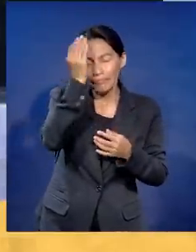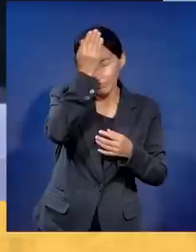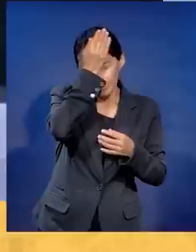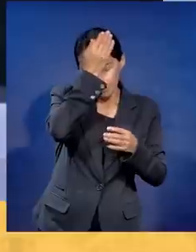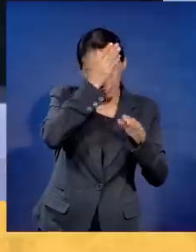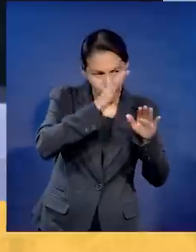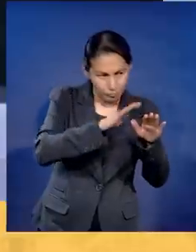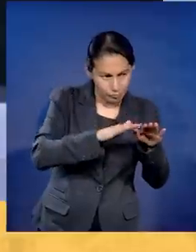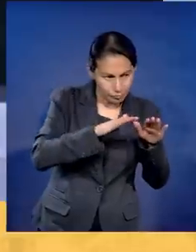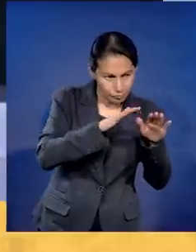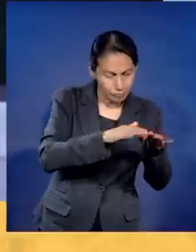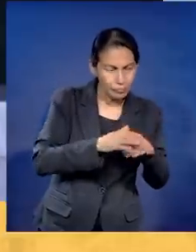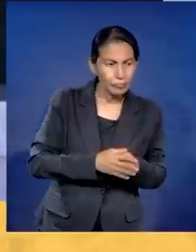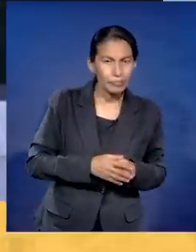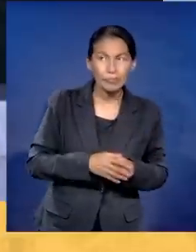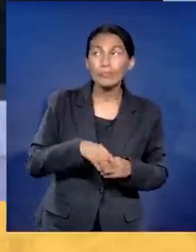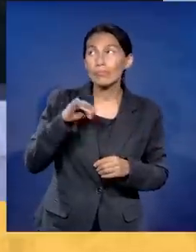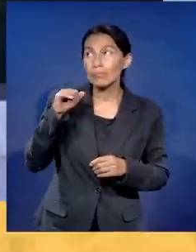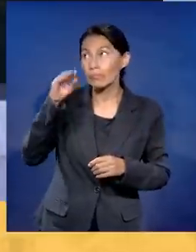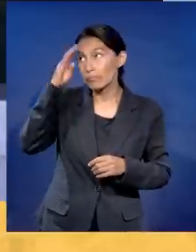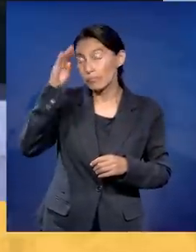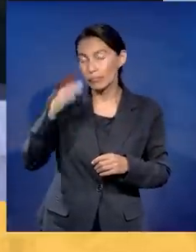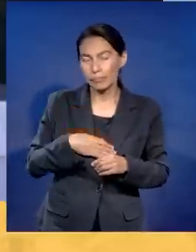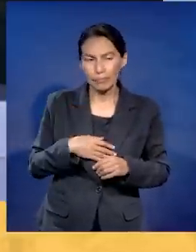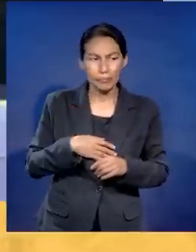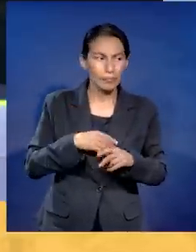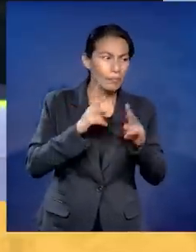amo, Señor. Apacienta mis corderos.